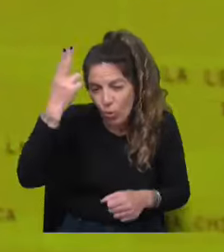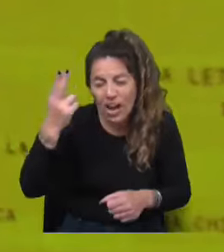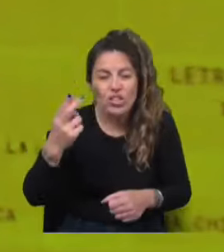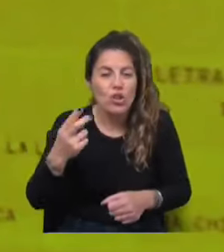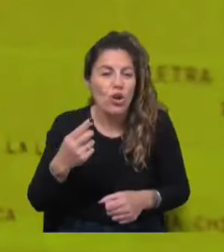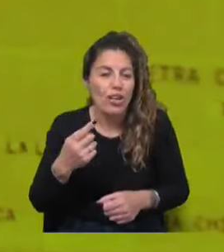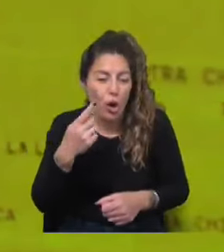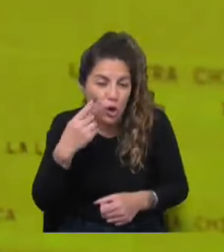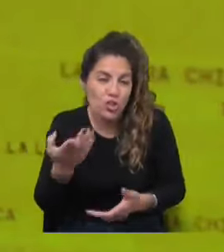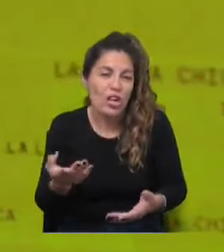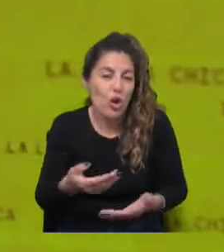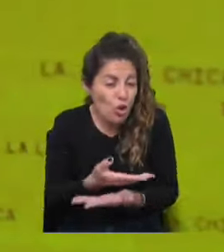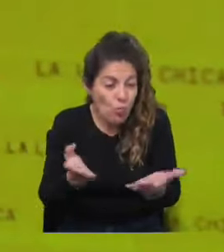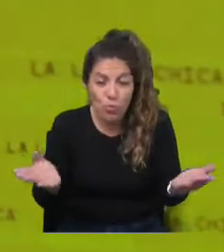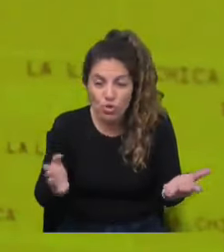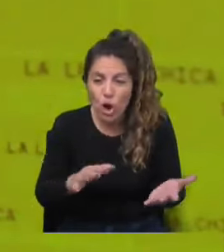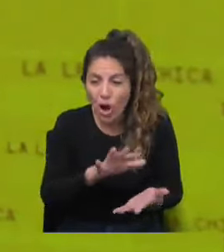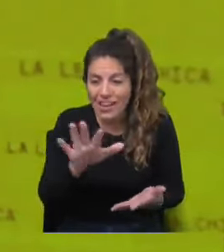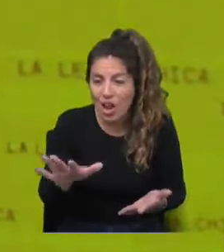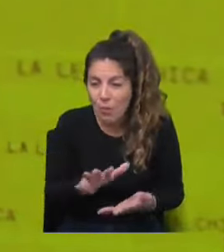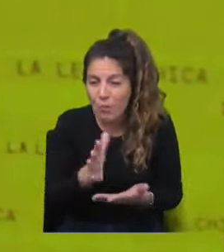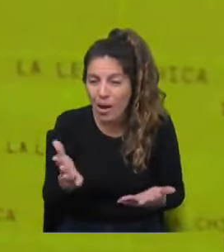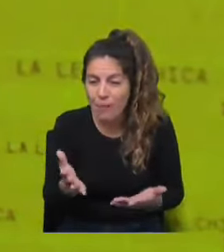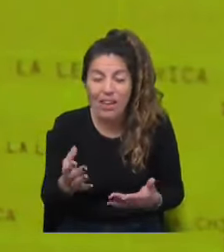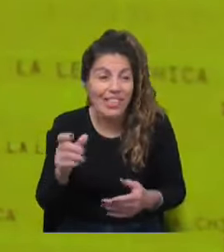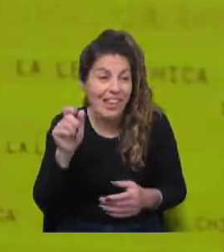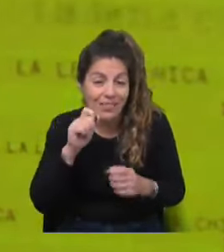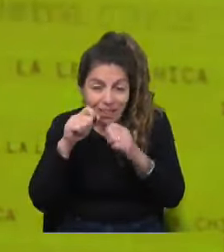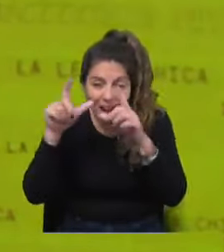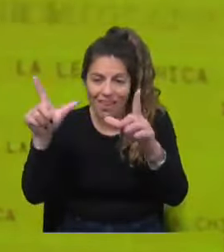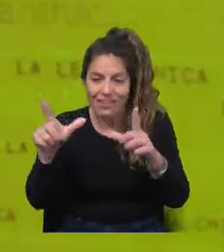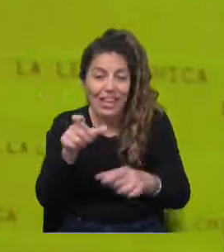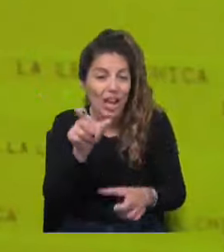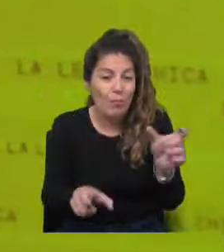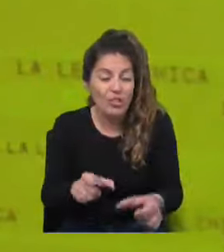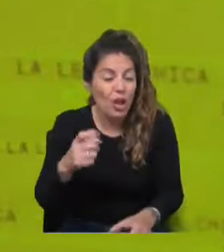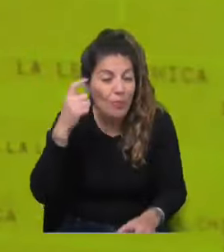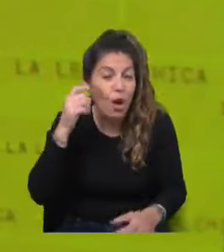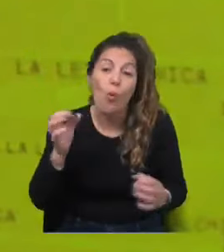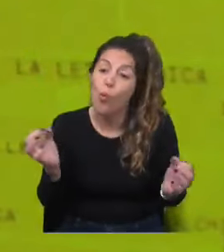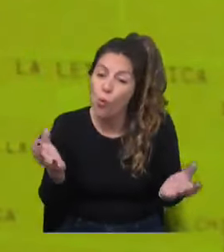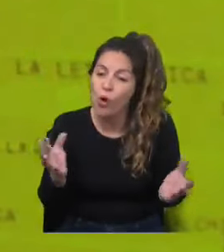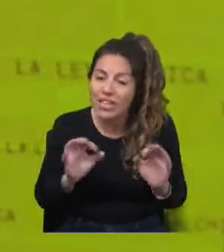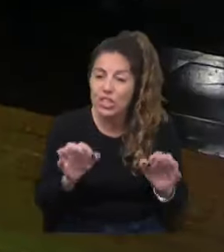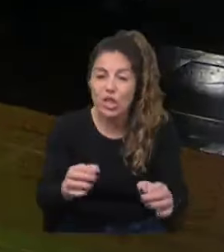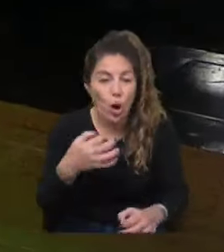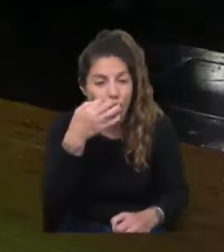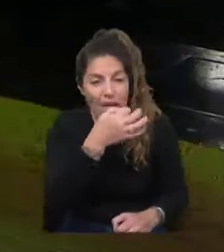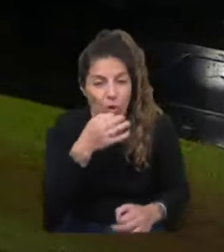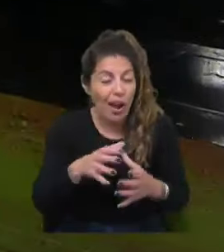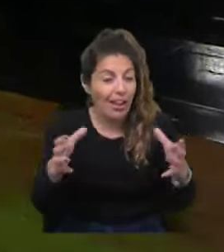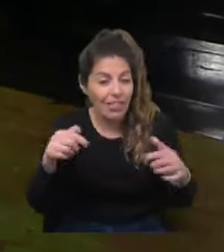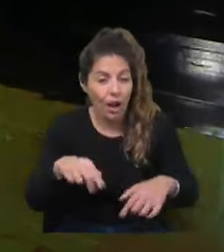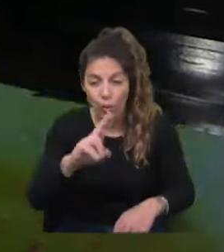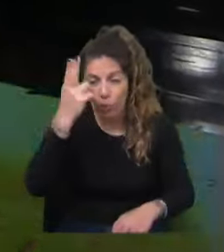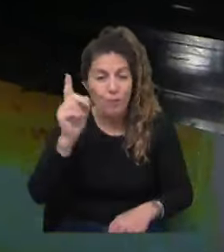conocimiento, nos puso en el mapa, digamos, de las alertas, de que la gente pensara que llegó el narcotráfico grande a Uruguay,